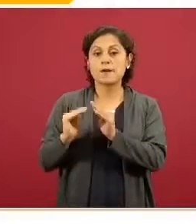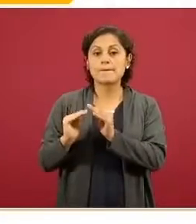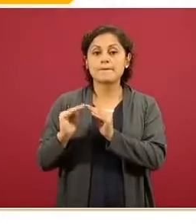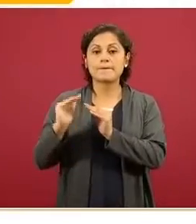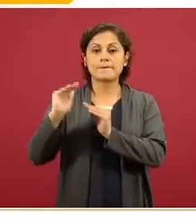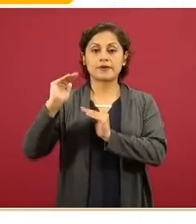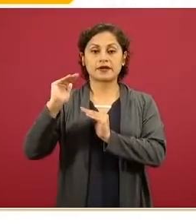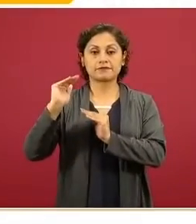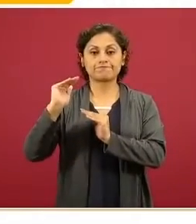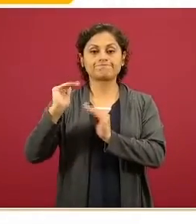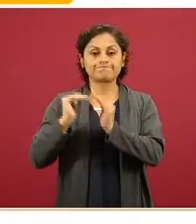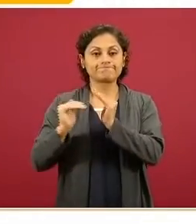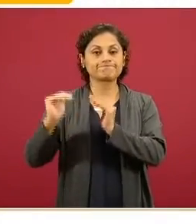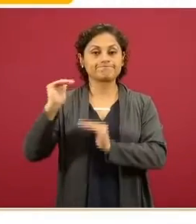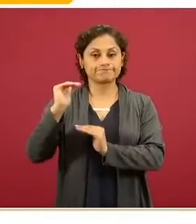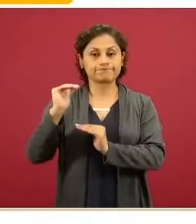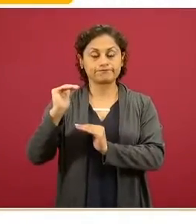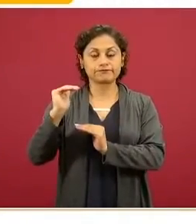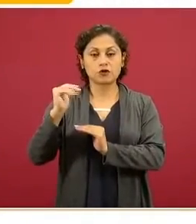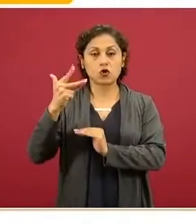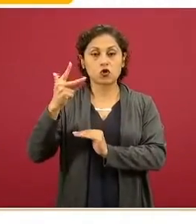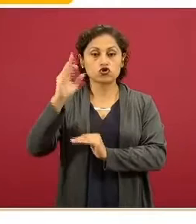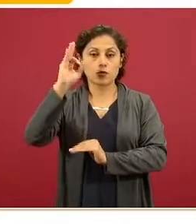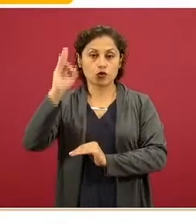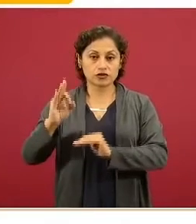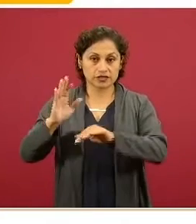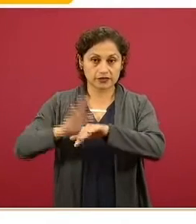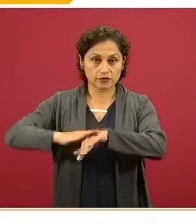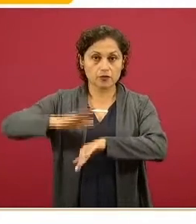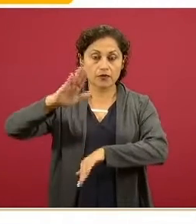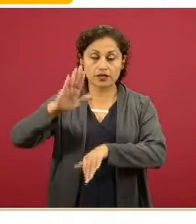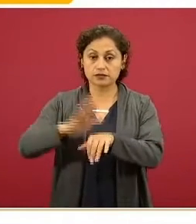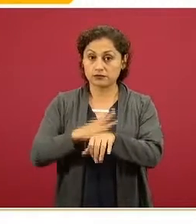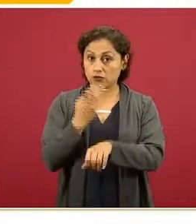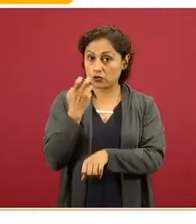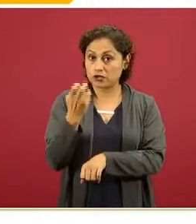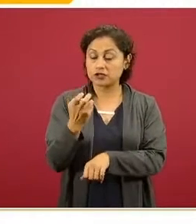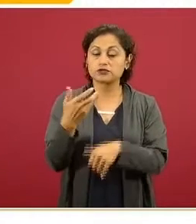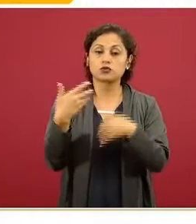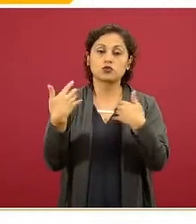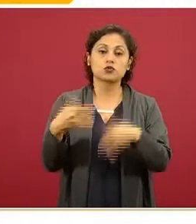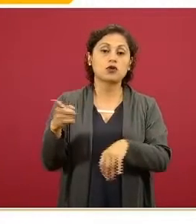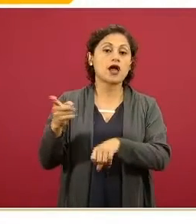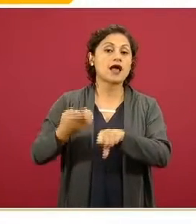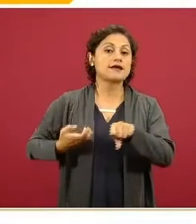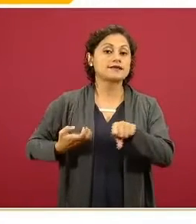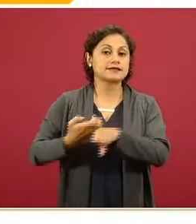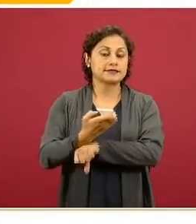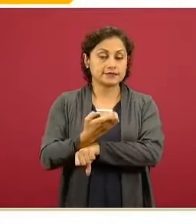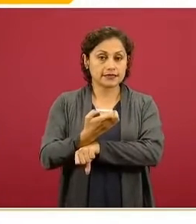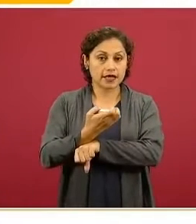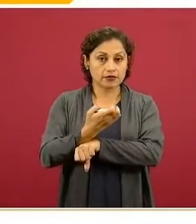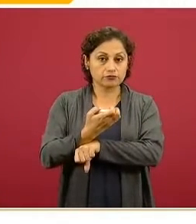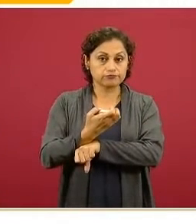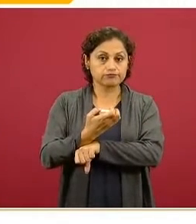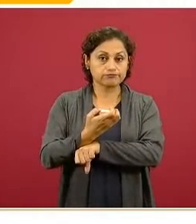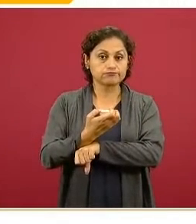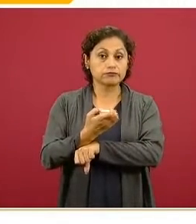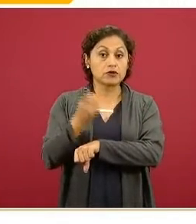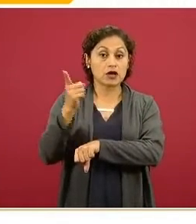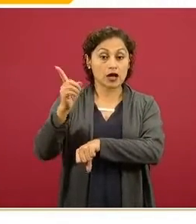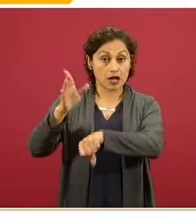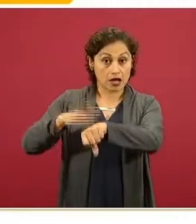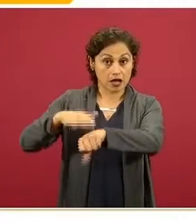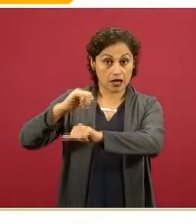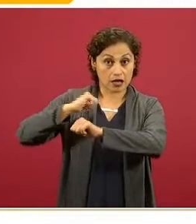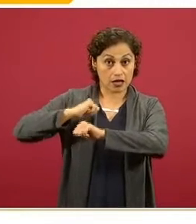última semana del 8%, por eso es importante que también en la entidad federativa de San Luis Potosí, tanto las autoridades como